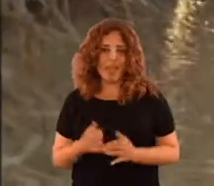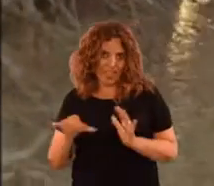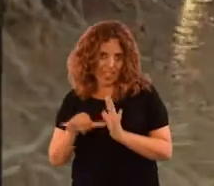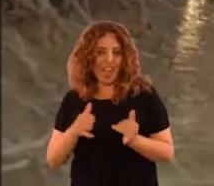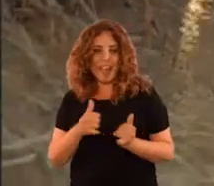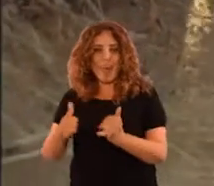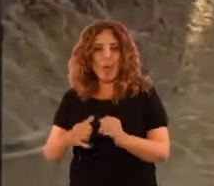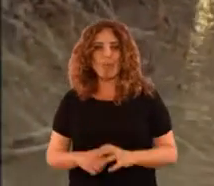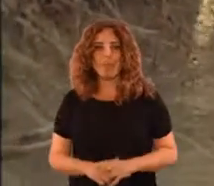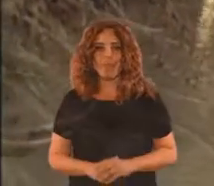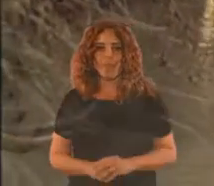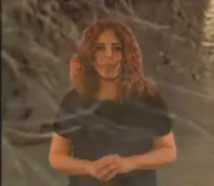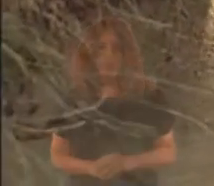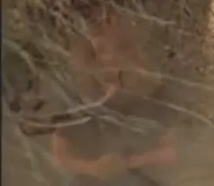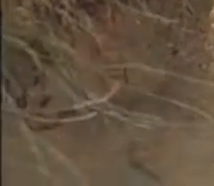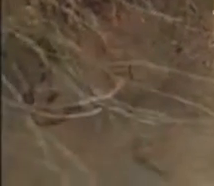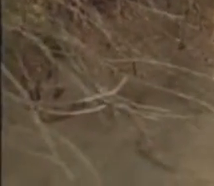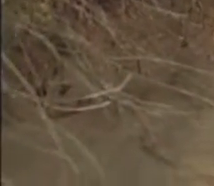río.